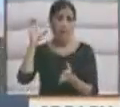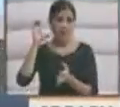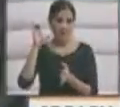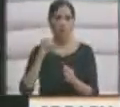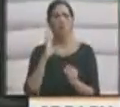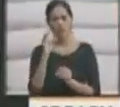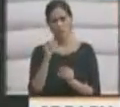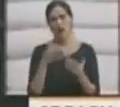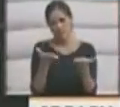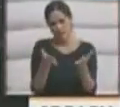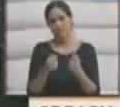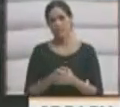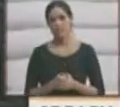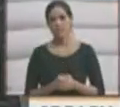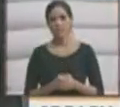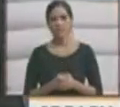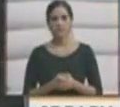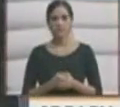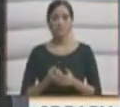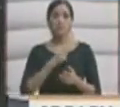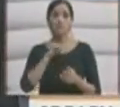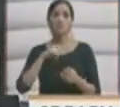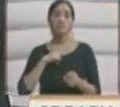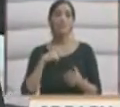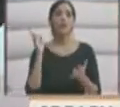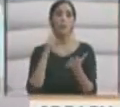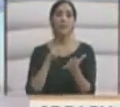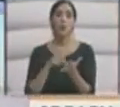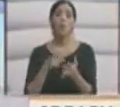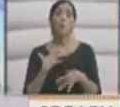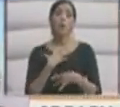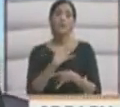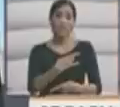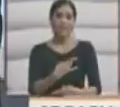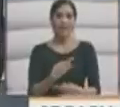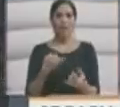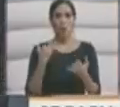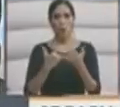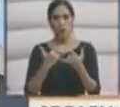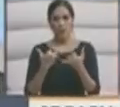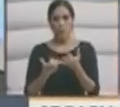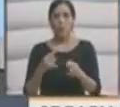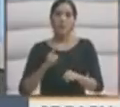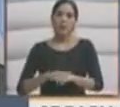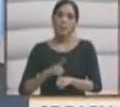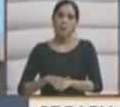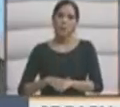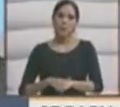eso. Nosotros hemos estado muy interesados en los últimos tiempos